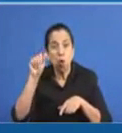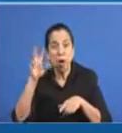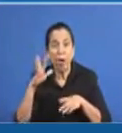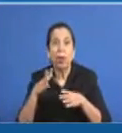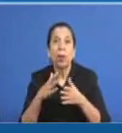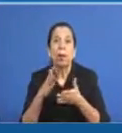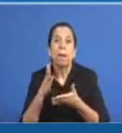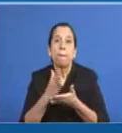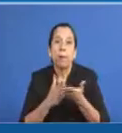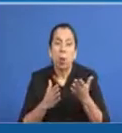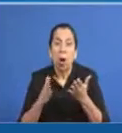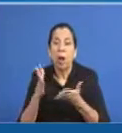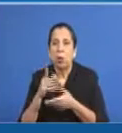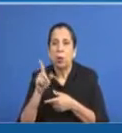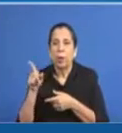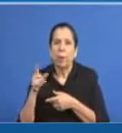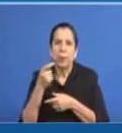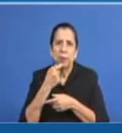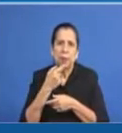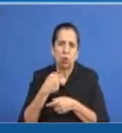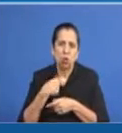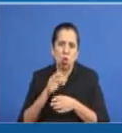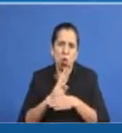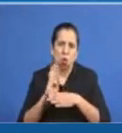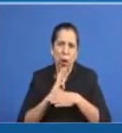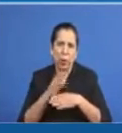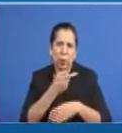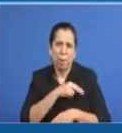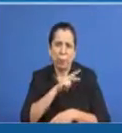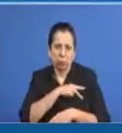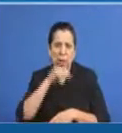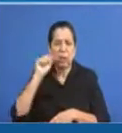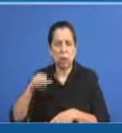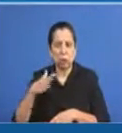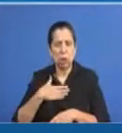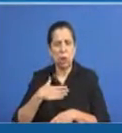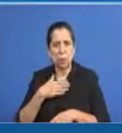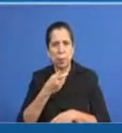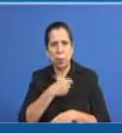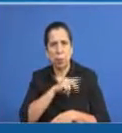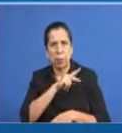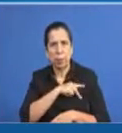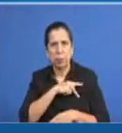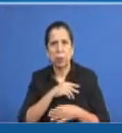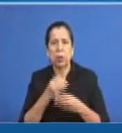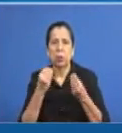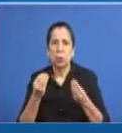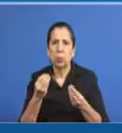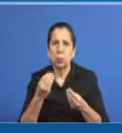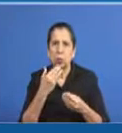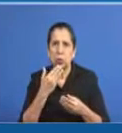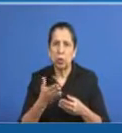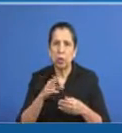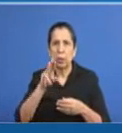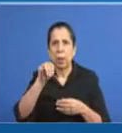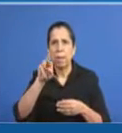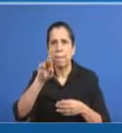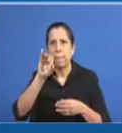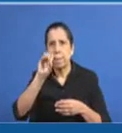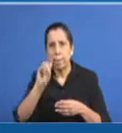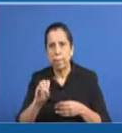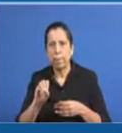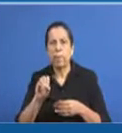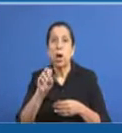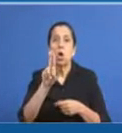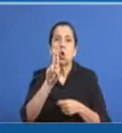vez interpretar esto de que estamos usando una cuenta personal, sí, esa es mi cuenta personal. Ok, muchas gracias. Mario Urriola, lo pueden seguir en sus